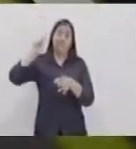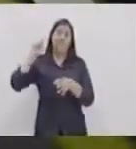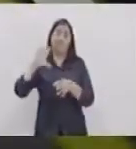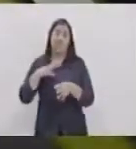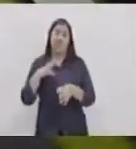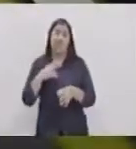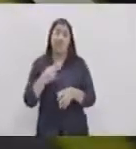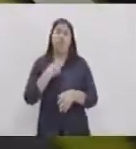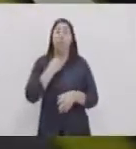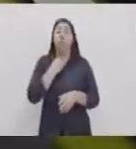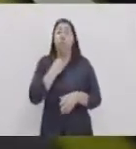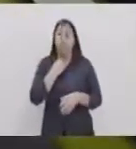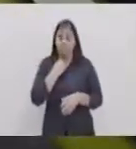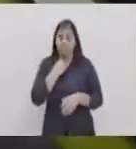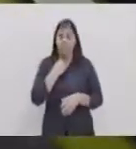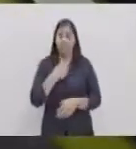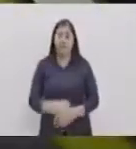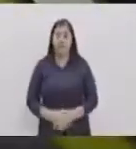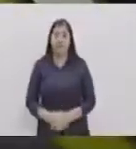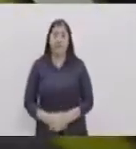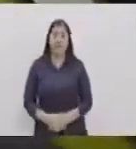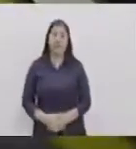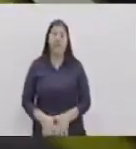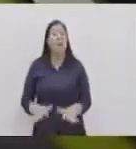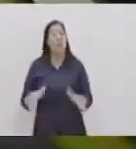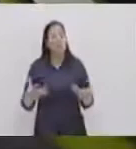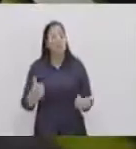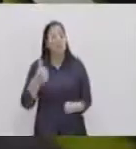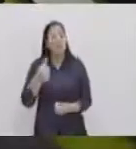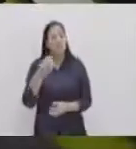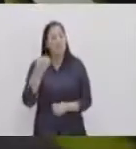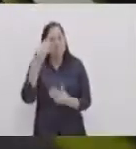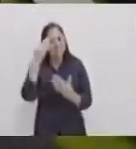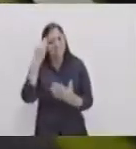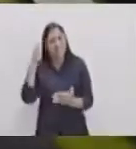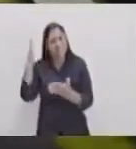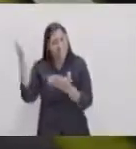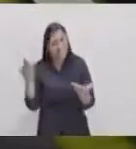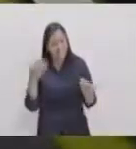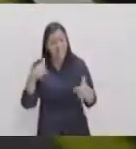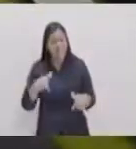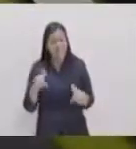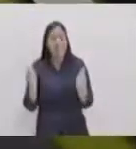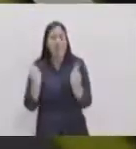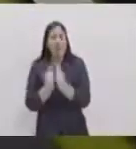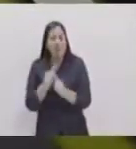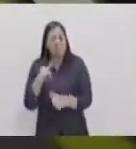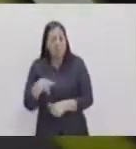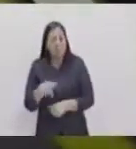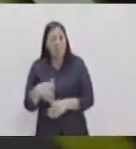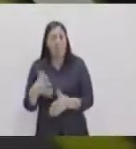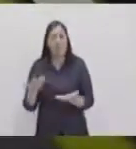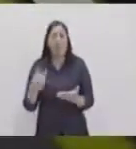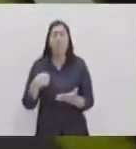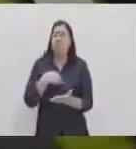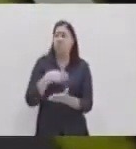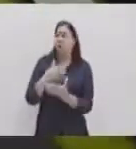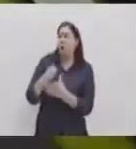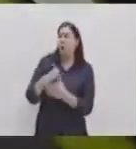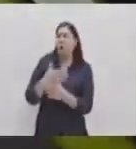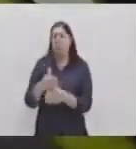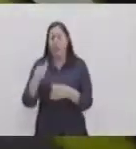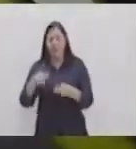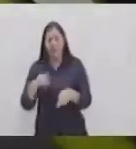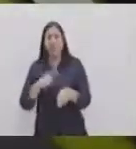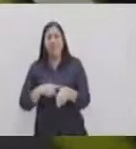productos es en realidad un monóxido de carbono también. Bueno, Evelyn, muchas gracias por habernos acompañado el día de hoy, haber